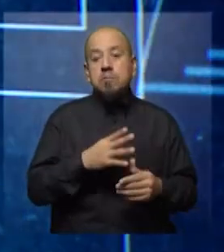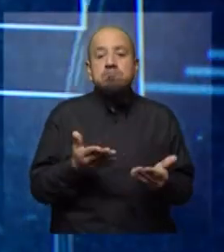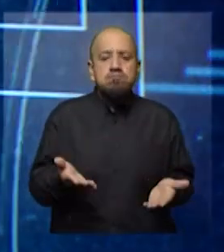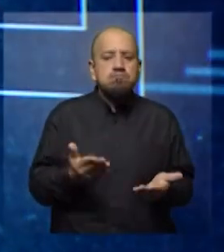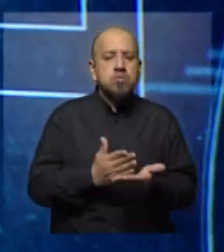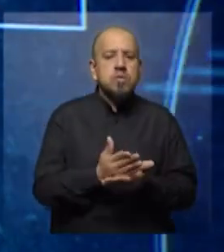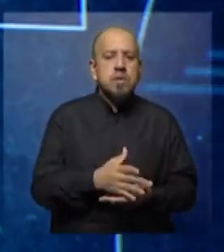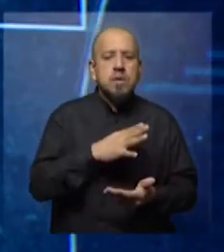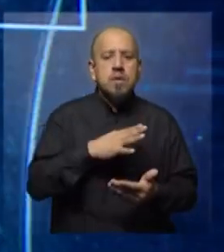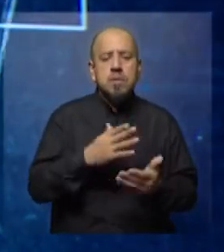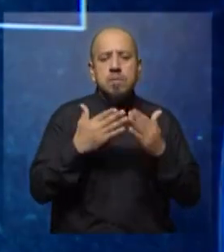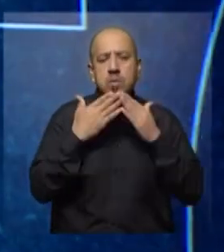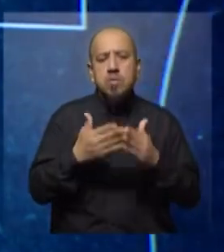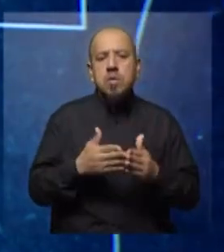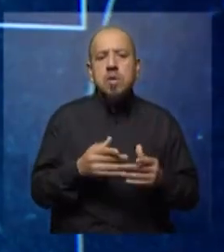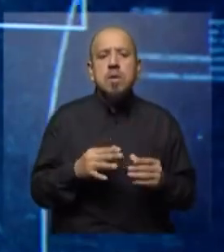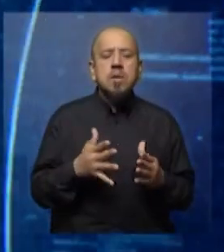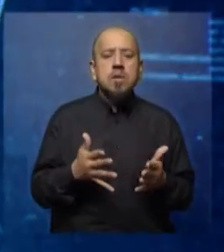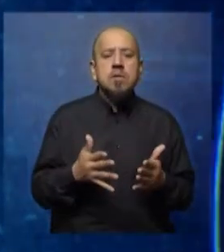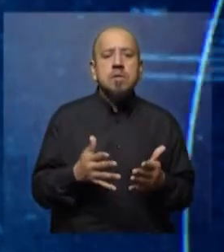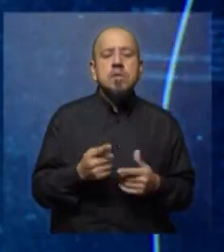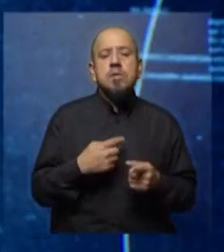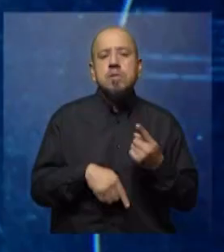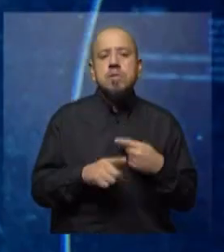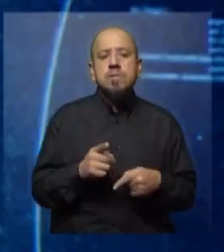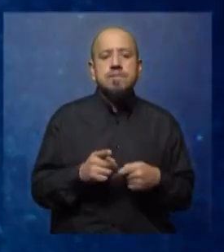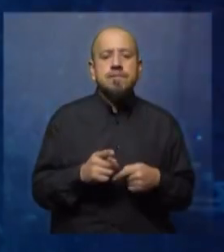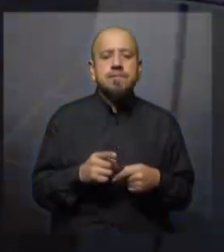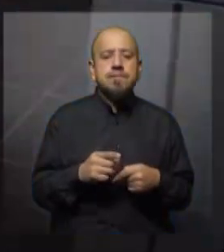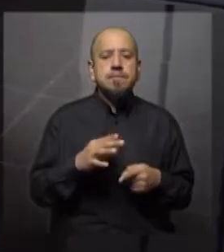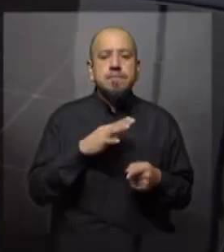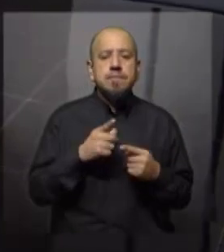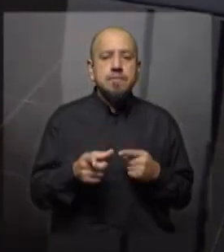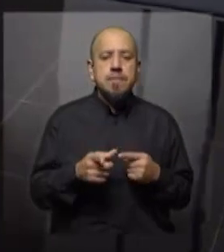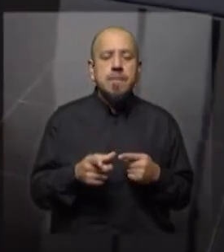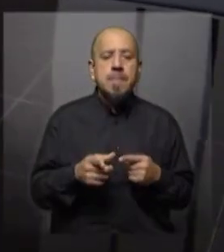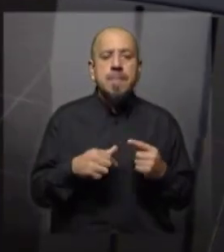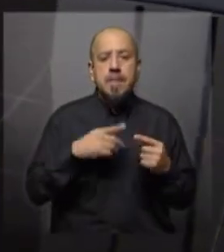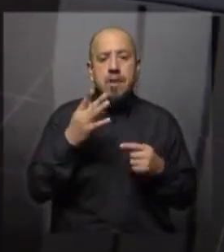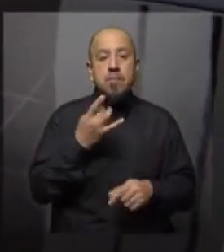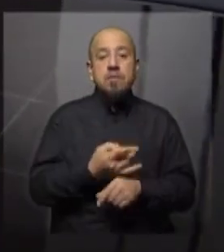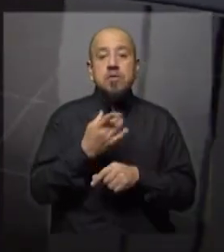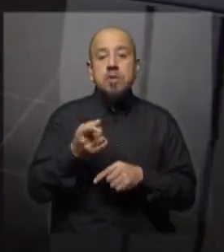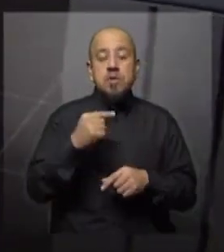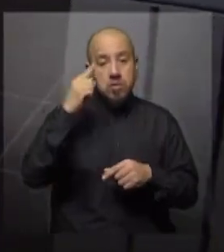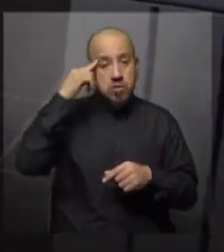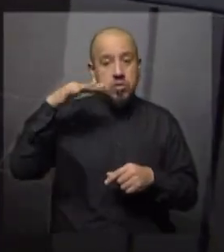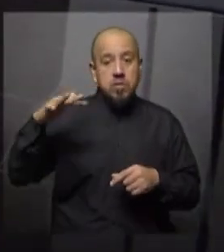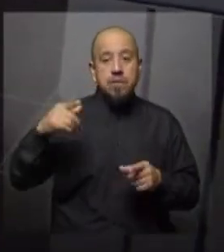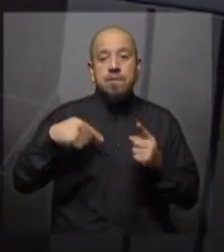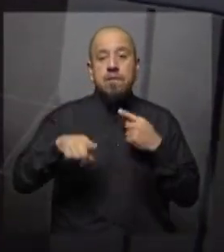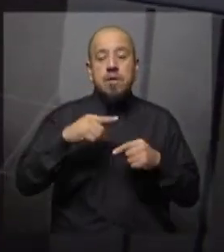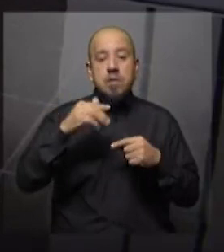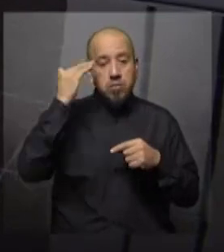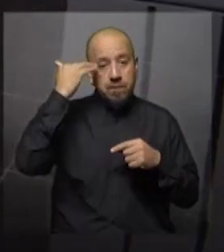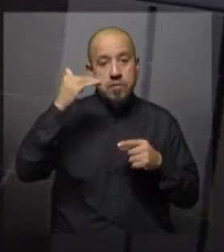estuvieron allí al orden del día y entonces allí quienes nos dedicamos profesionalmente a la filosofía ya sea a través de